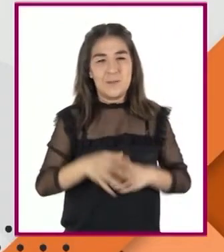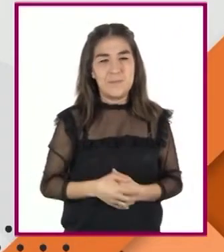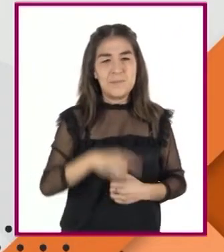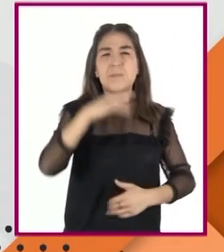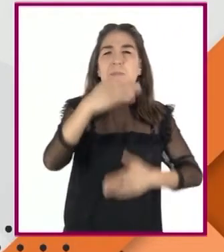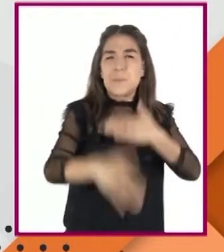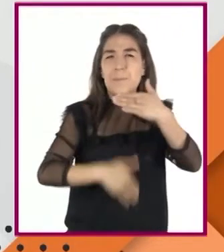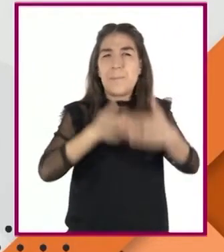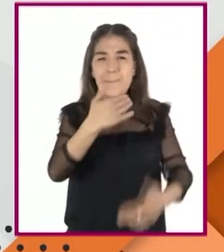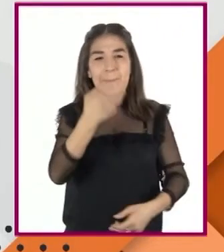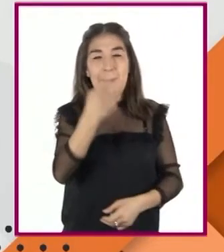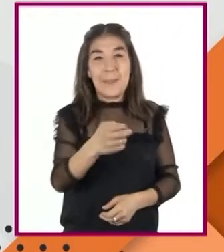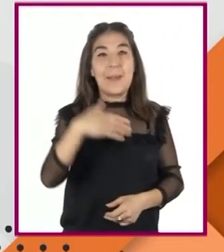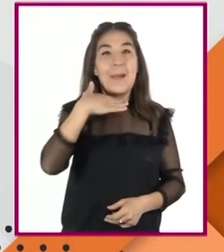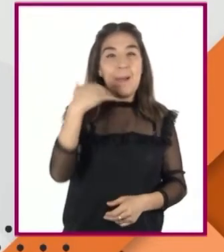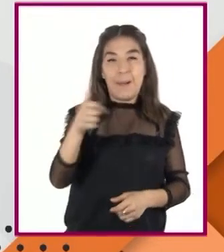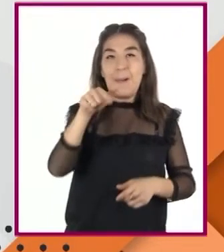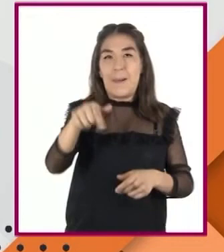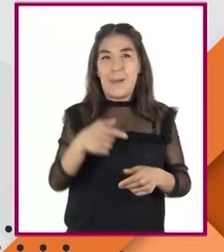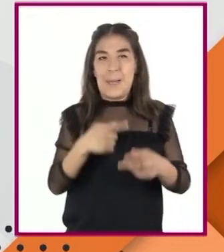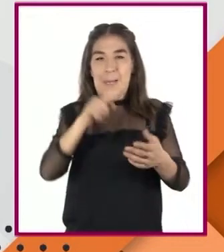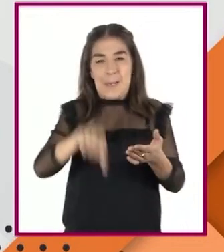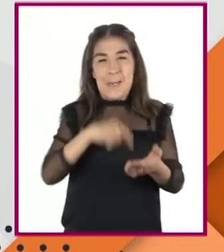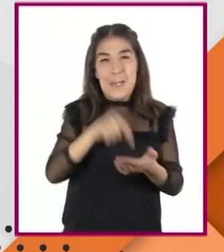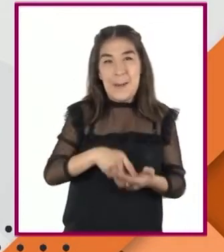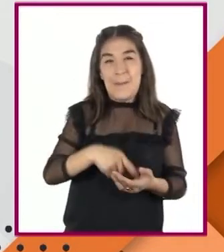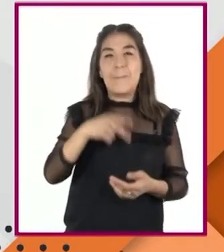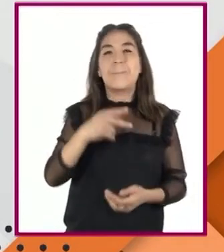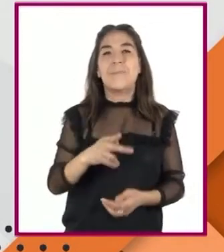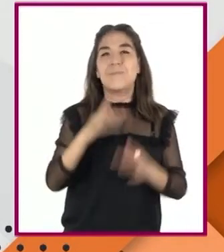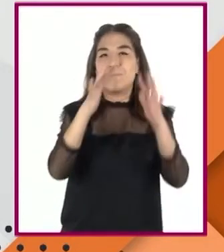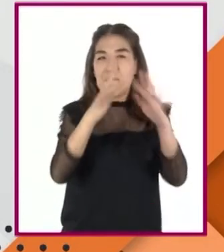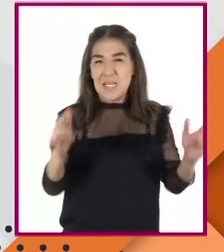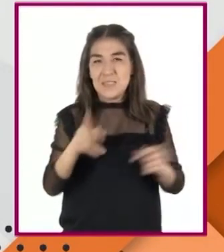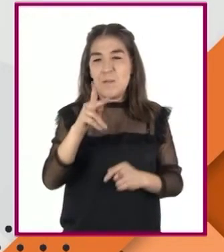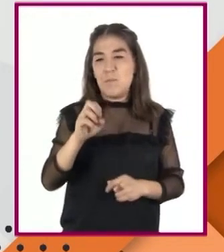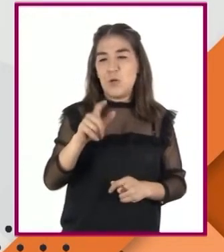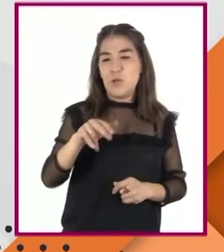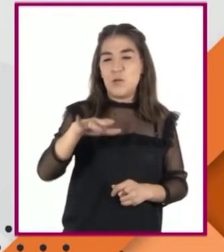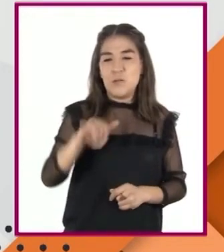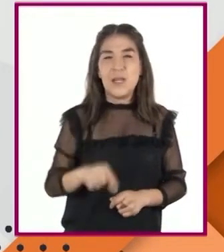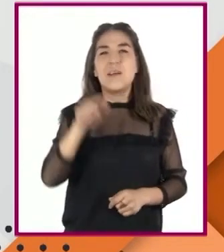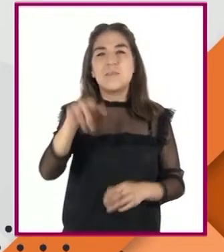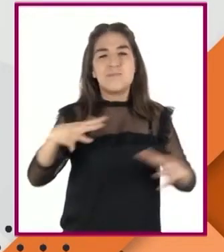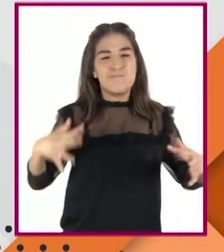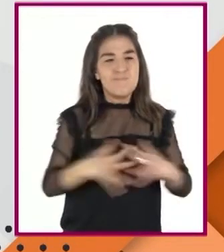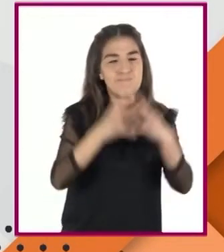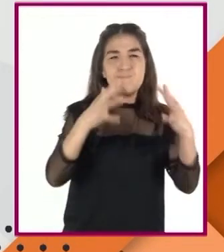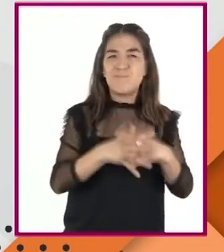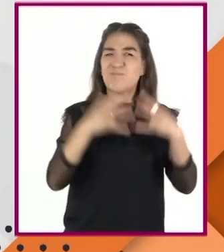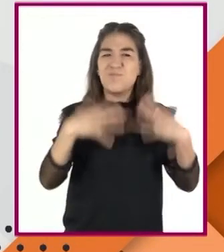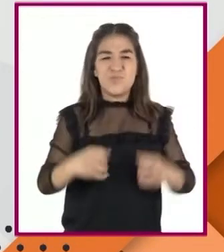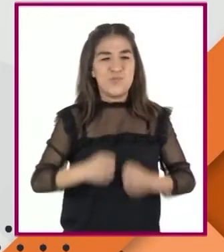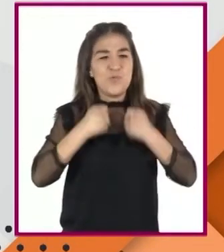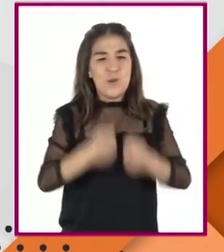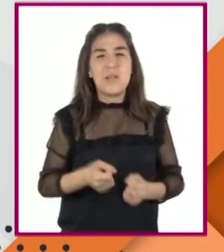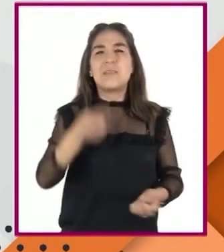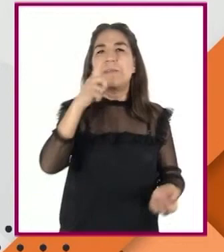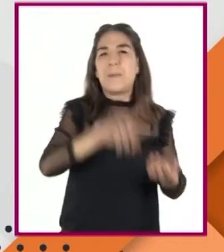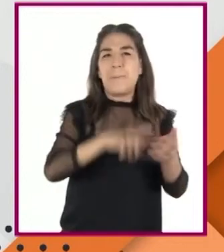avances iniciales de Alemania en Francia y en Polonia, la guerra se estancó con grandes líneas de trincheras